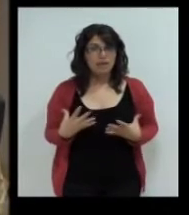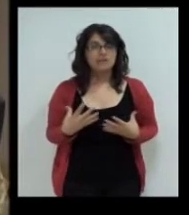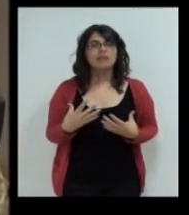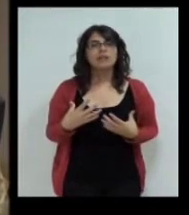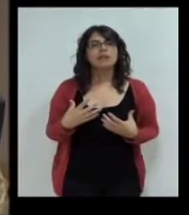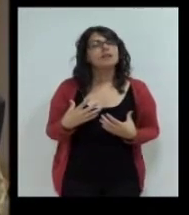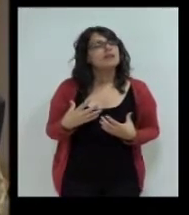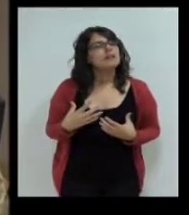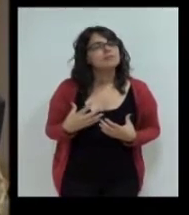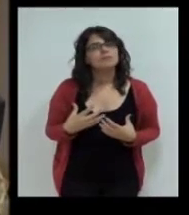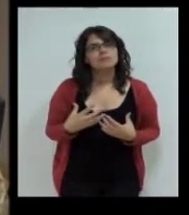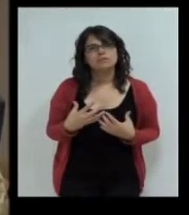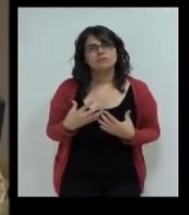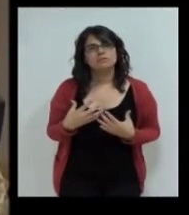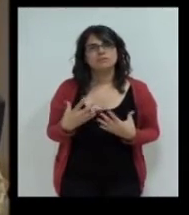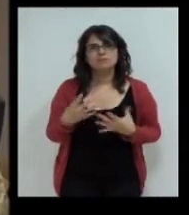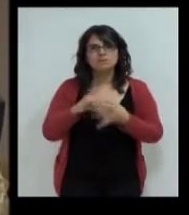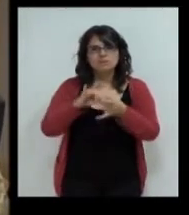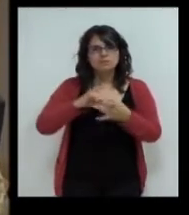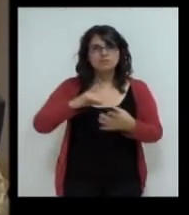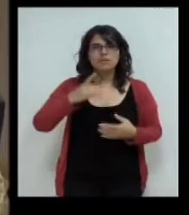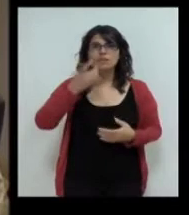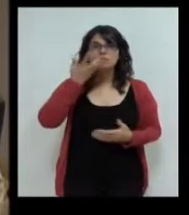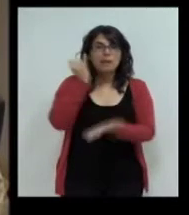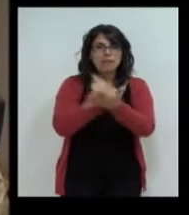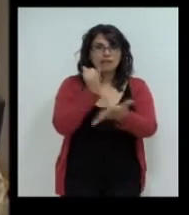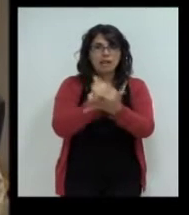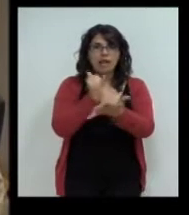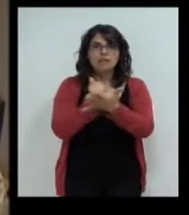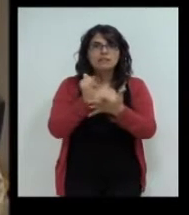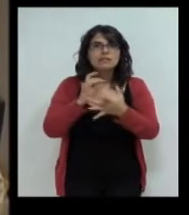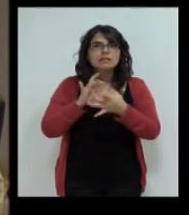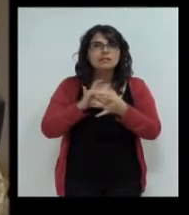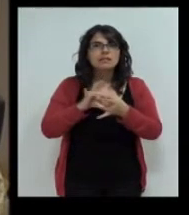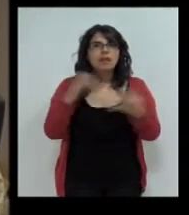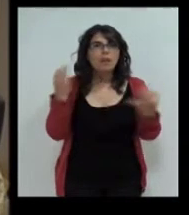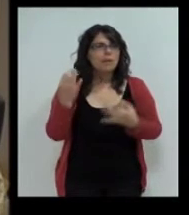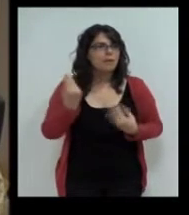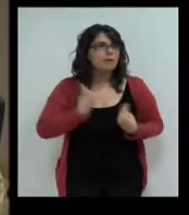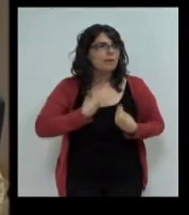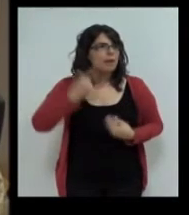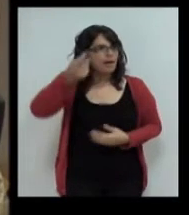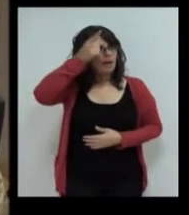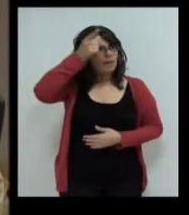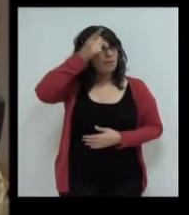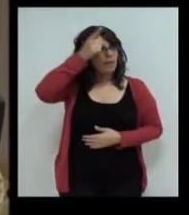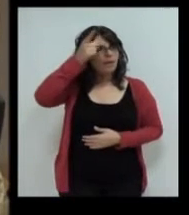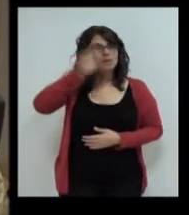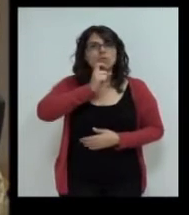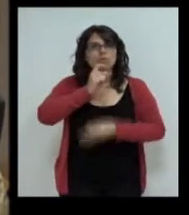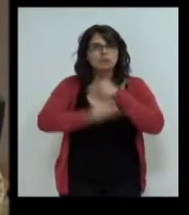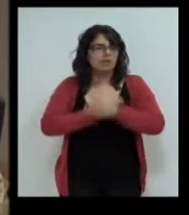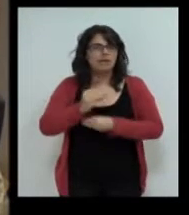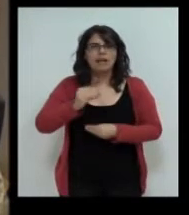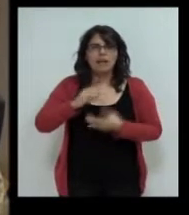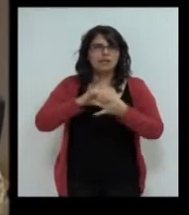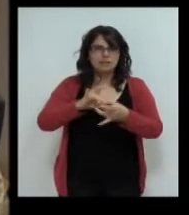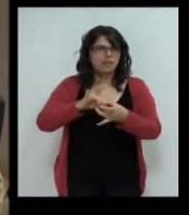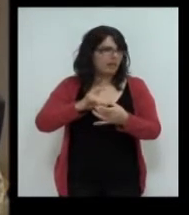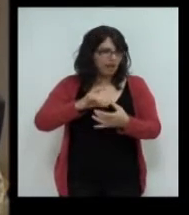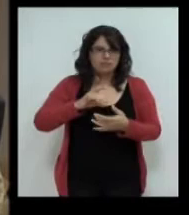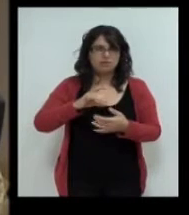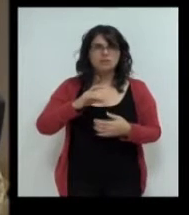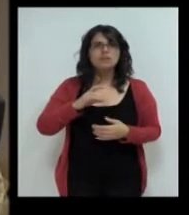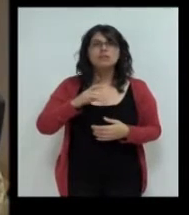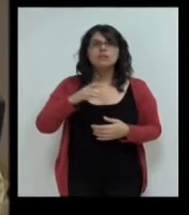estas emisiones experimentales, pues tienes que decir que reside en Alemania y configurarlos como si residiera en Alemania. No es accesible